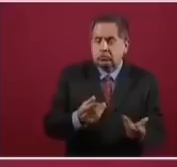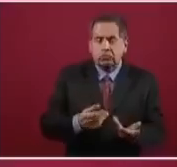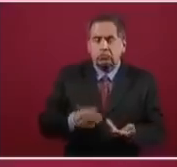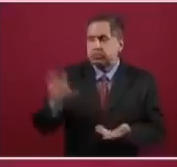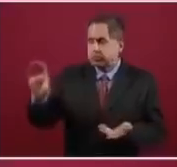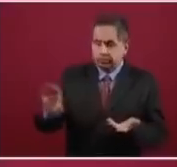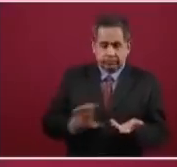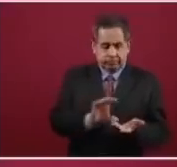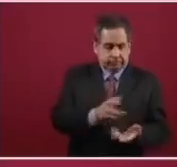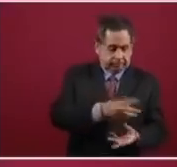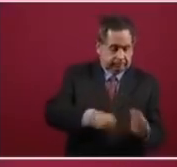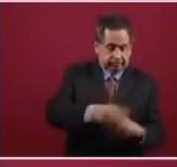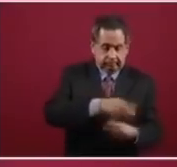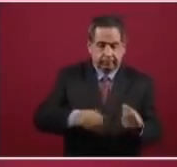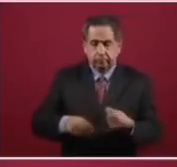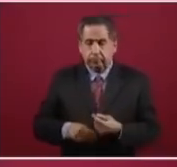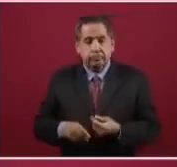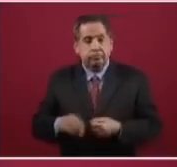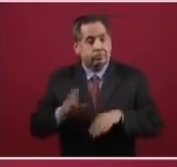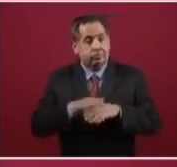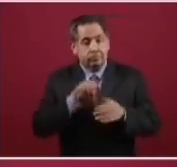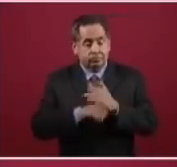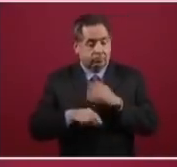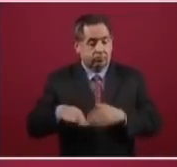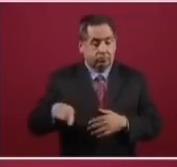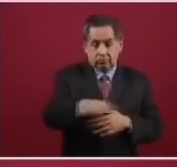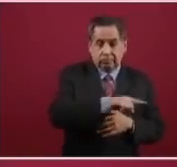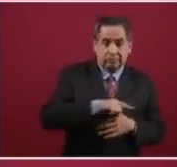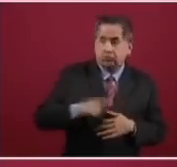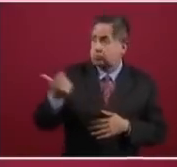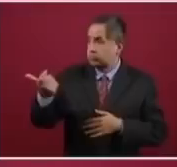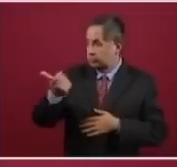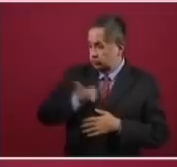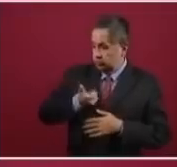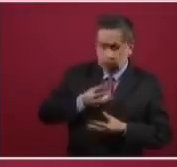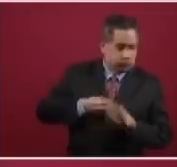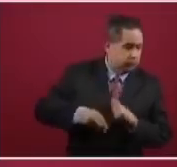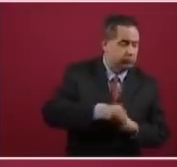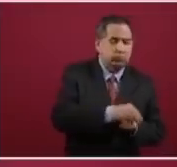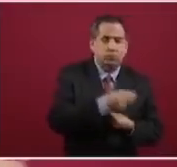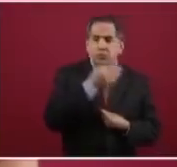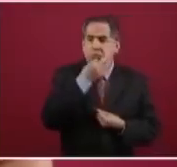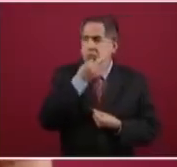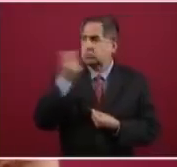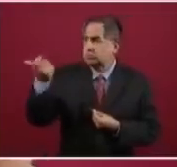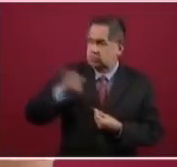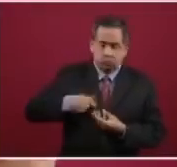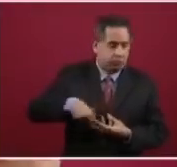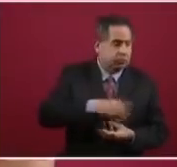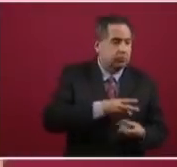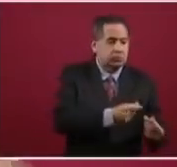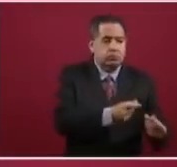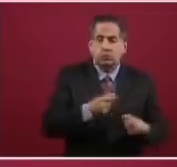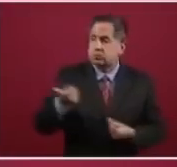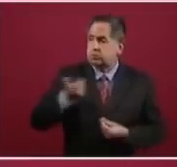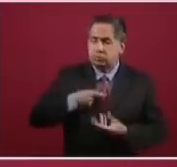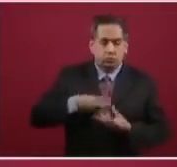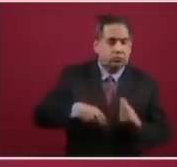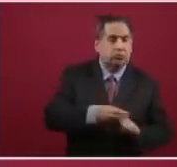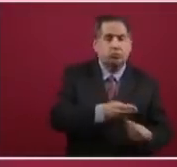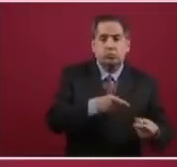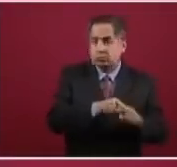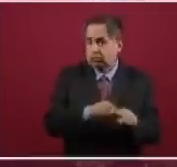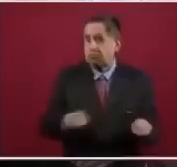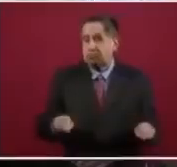sus recursos y que éstos se traducen en consumo pasa muy poco muy corto tiempo y hay una parte muy muy alta de ellos que se